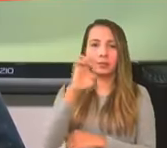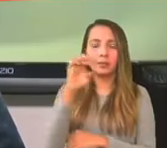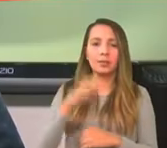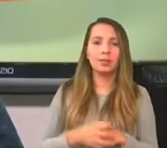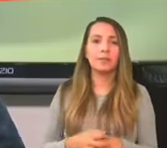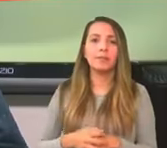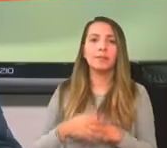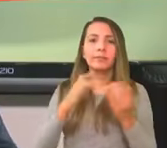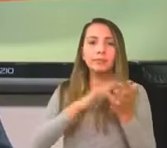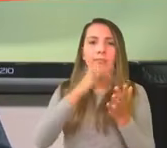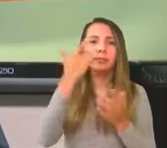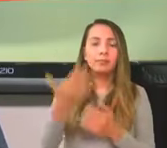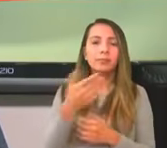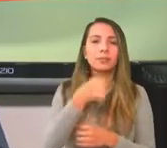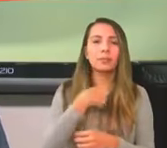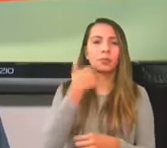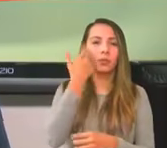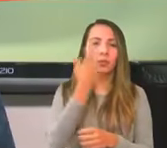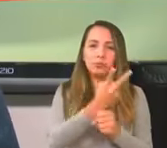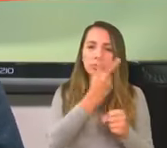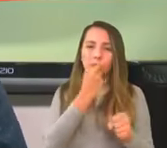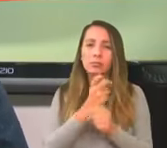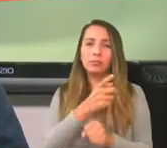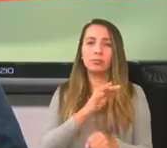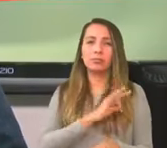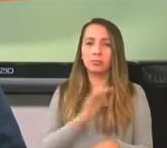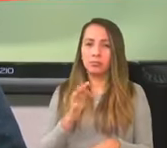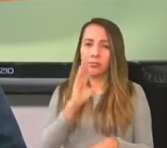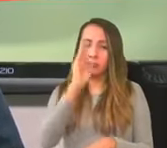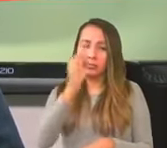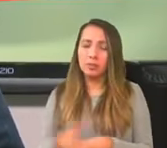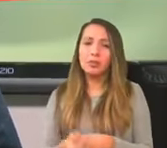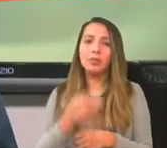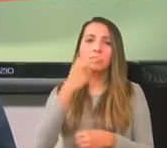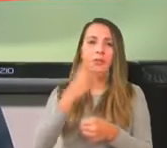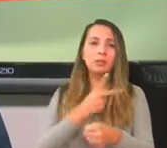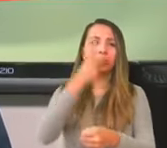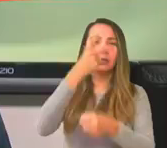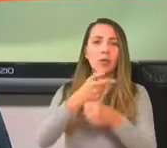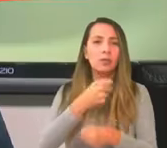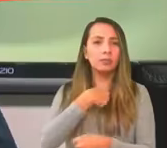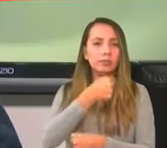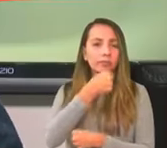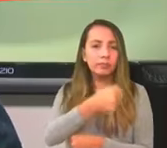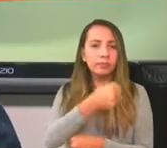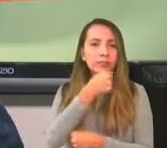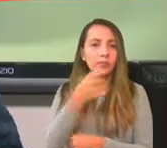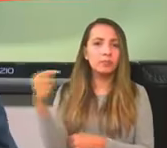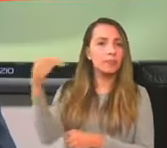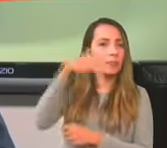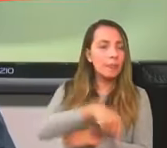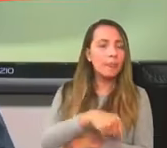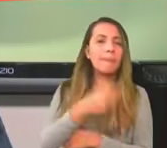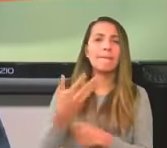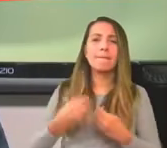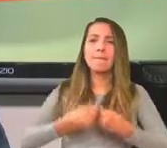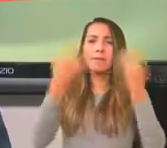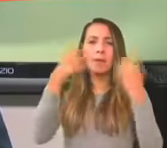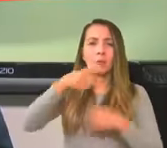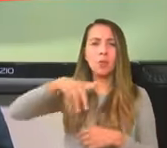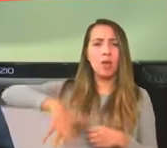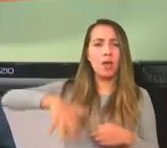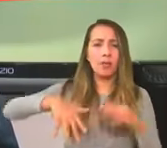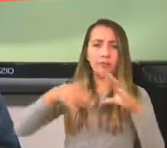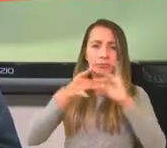Ensenada. Gracias, le quiero yo invitar, si usted me lo permite, a tener una segunda entrevista, y por supuesto lo que usted acaba